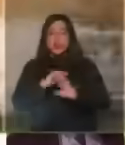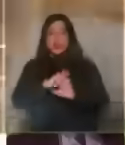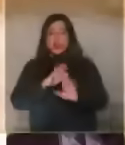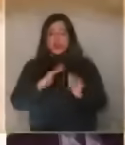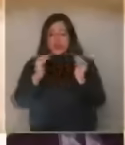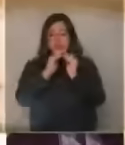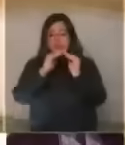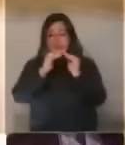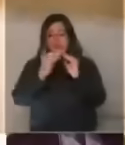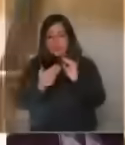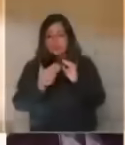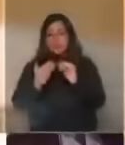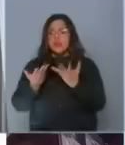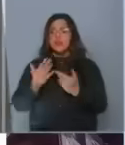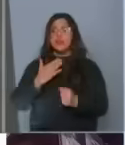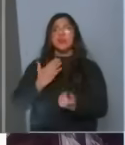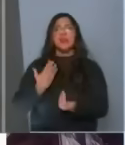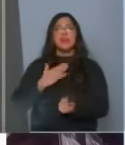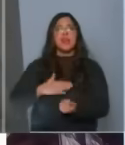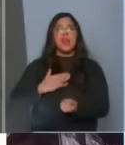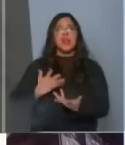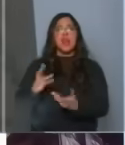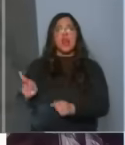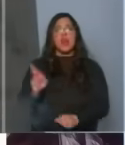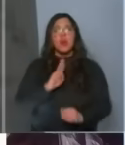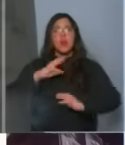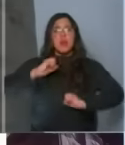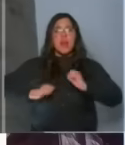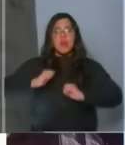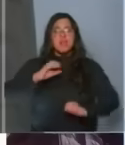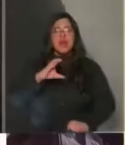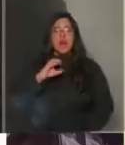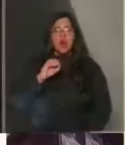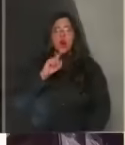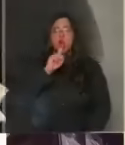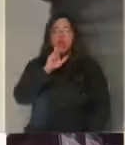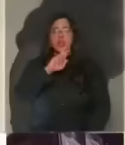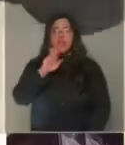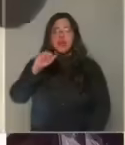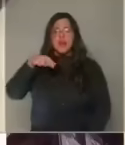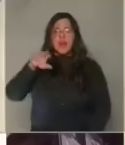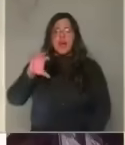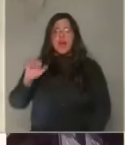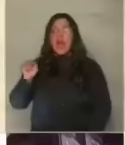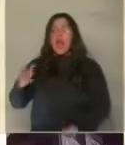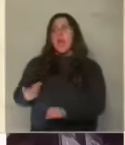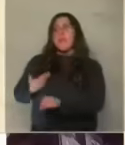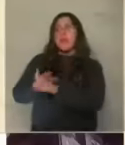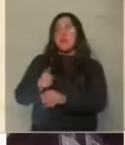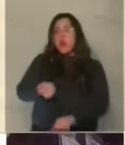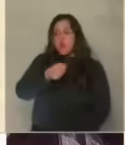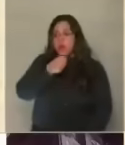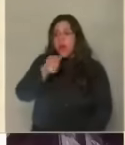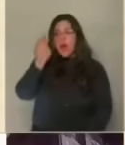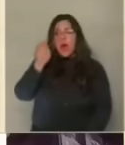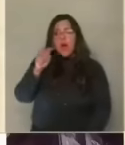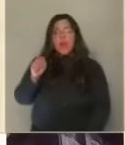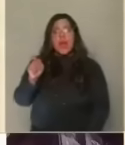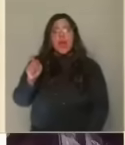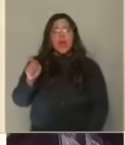busquen respuestas ante la inmobiliaria coterránea a quienes le pedimos una entrevista pero no se demostraron